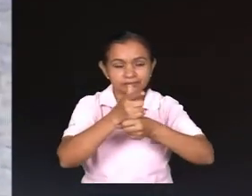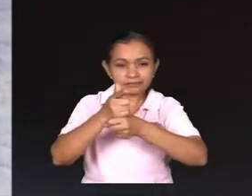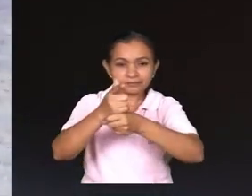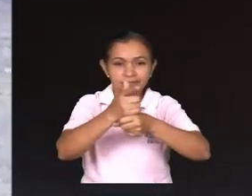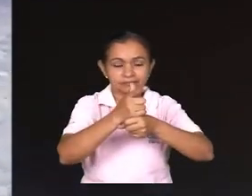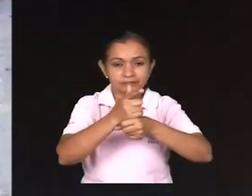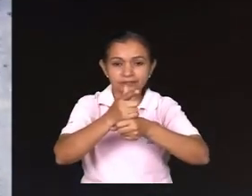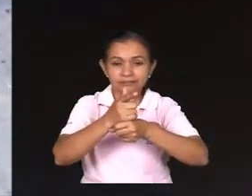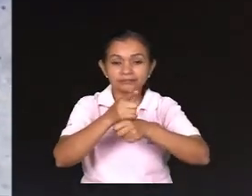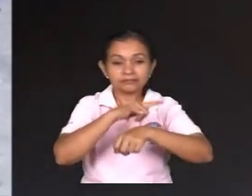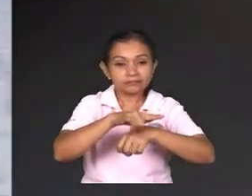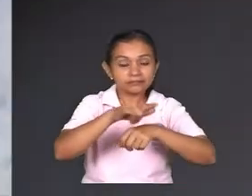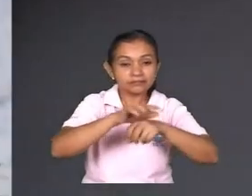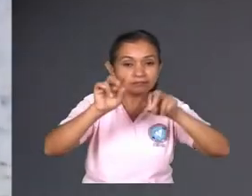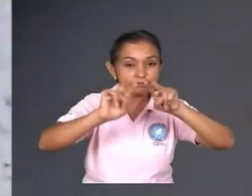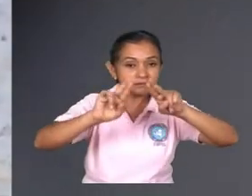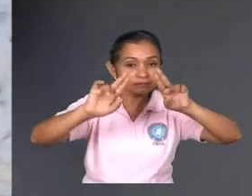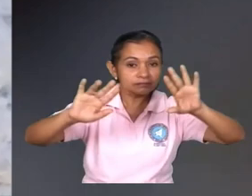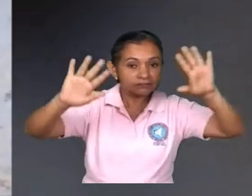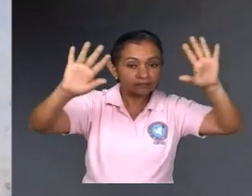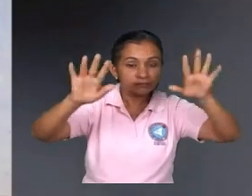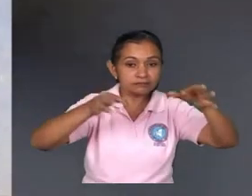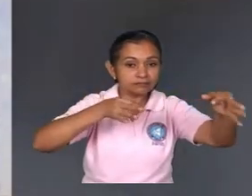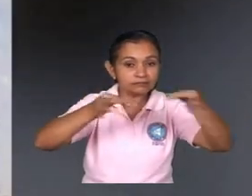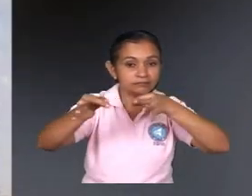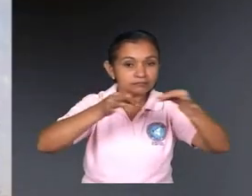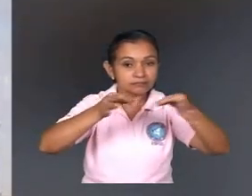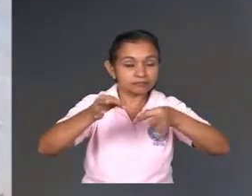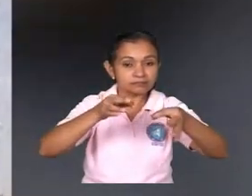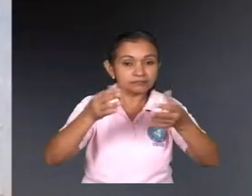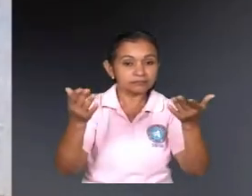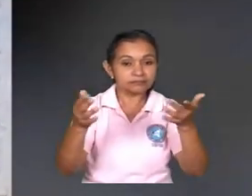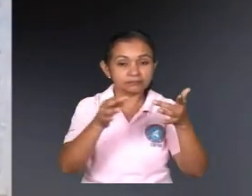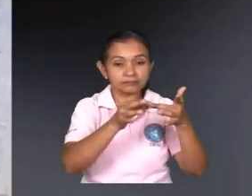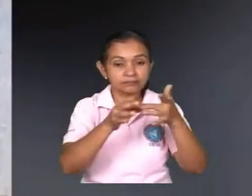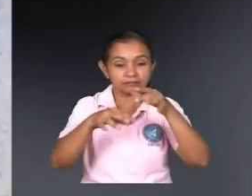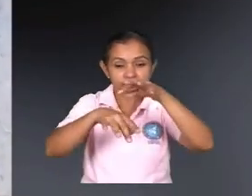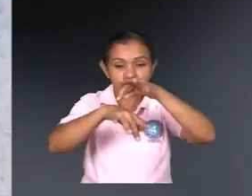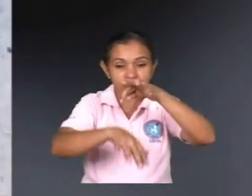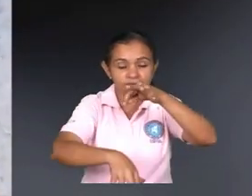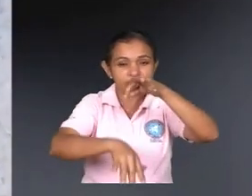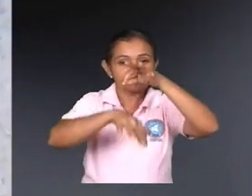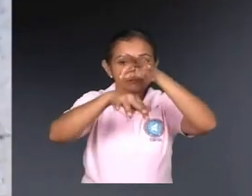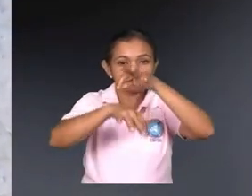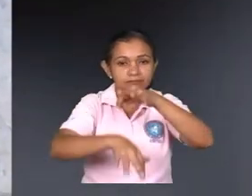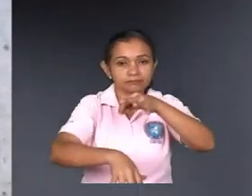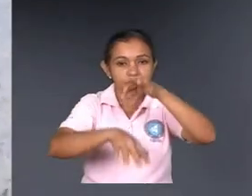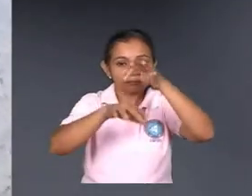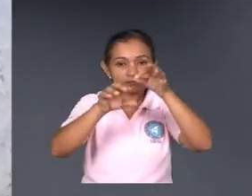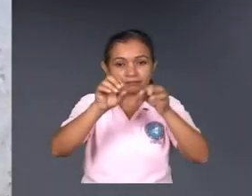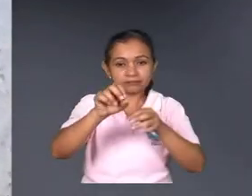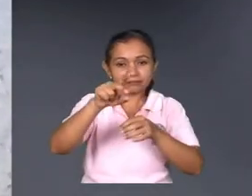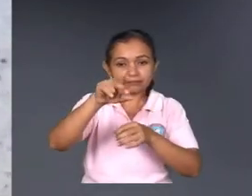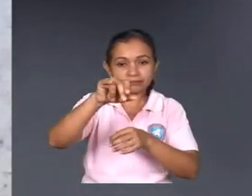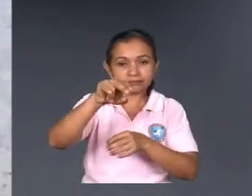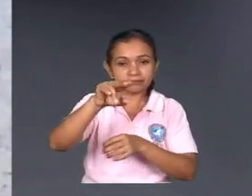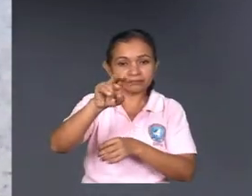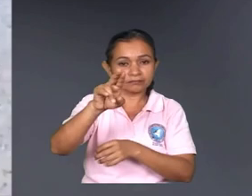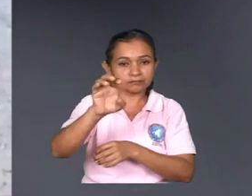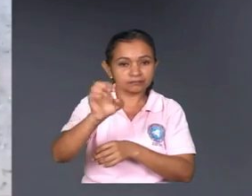es explorador de la naturaleza, explica que se trata de una especie de arañas inofensivas llamadas opiliones.